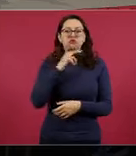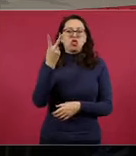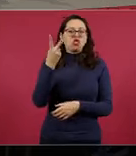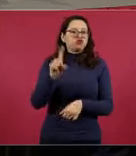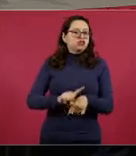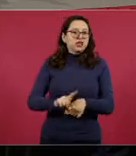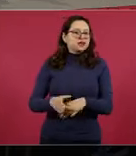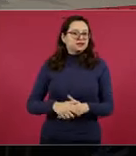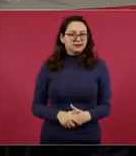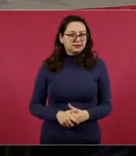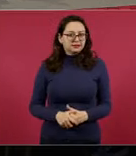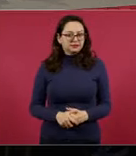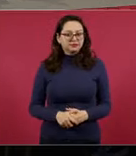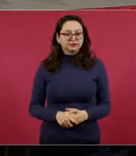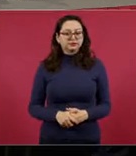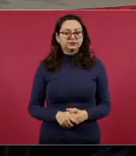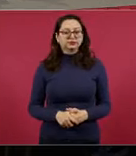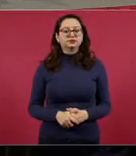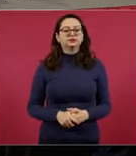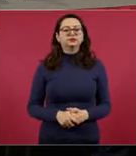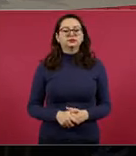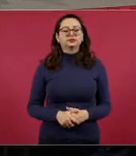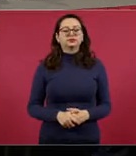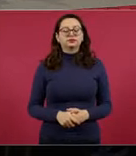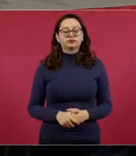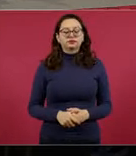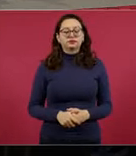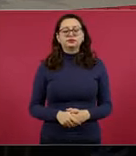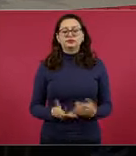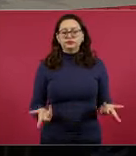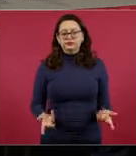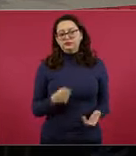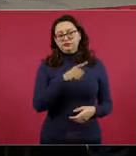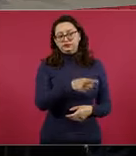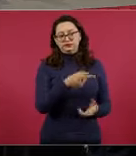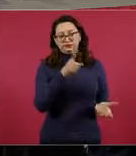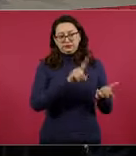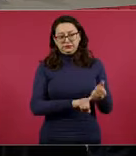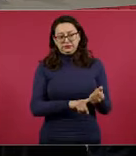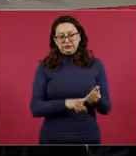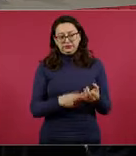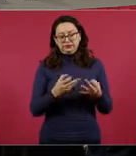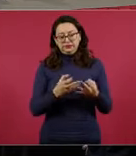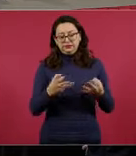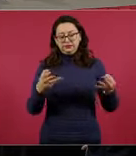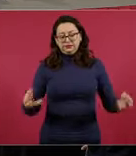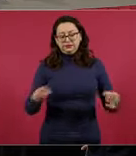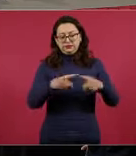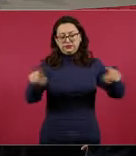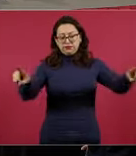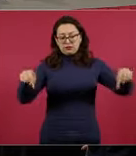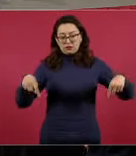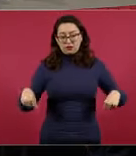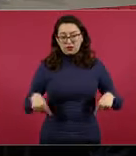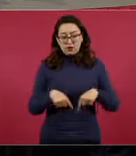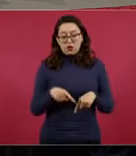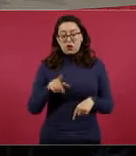inmueble. El terreno donde está el inmueble son 42 hectáreas,